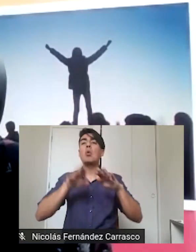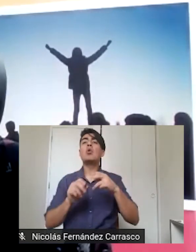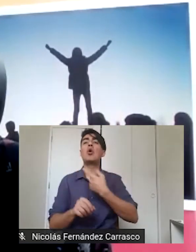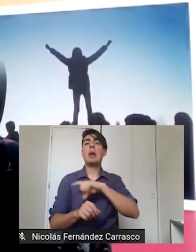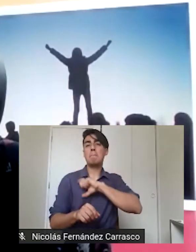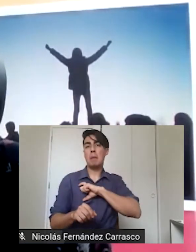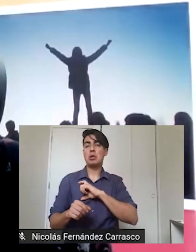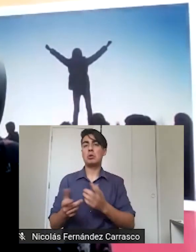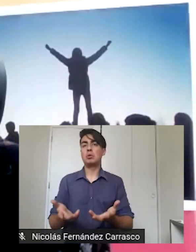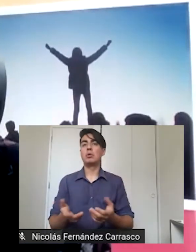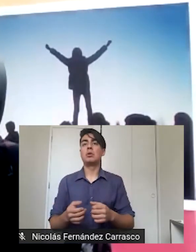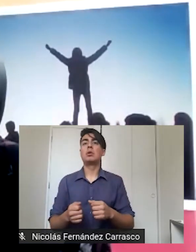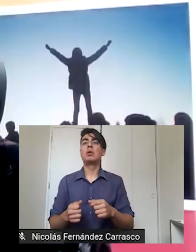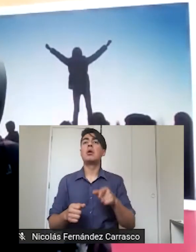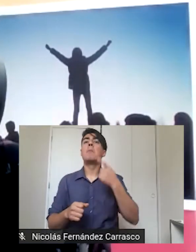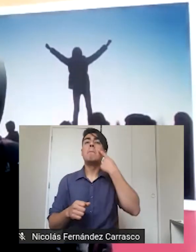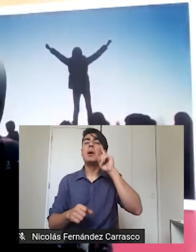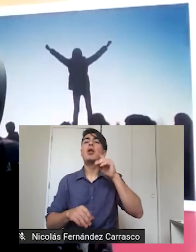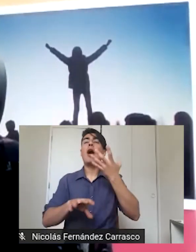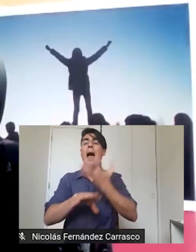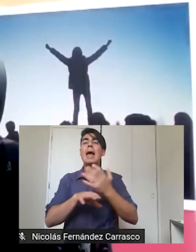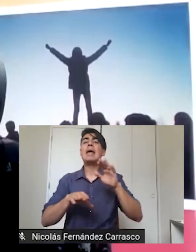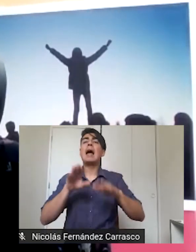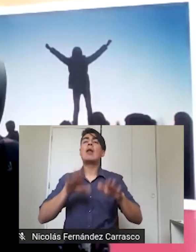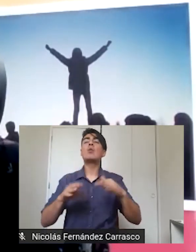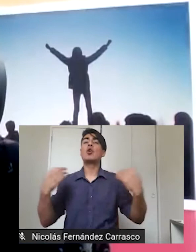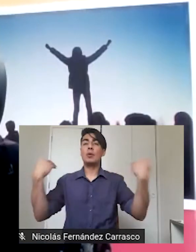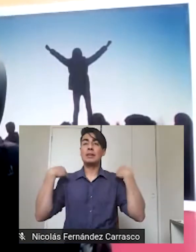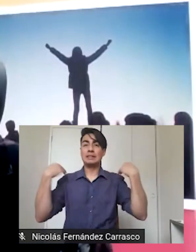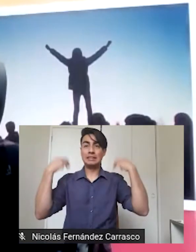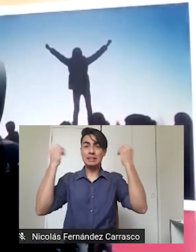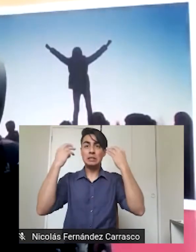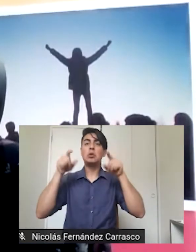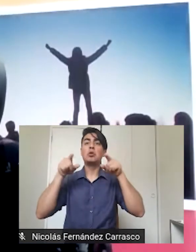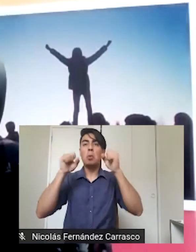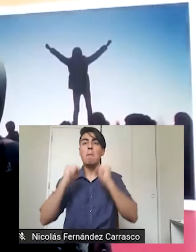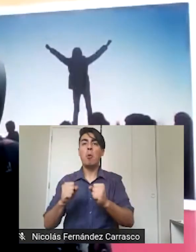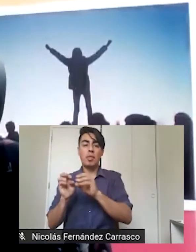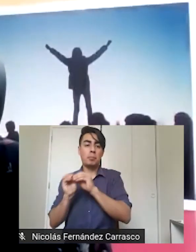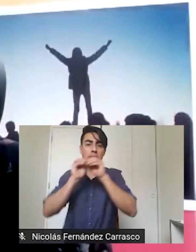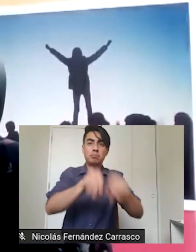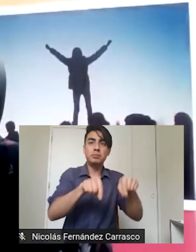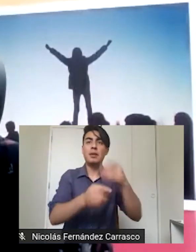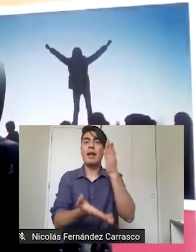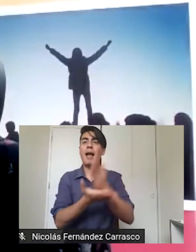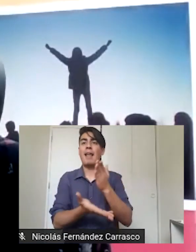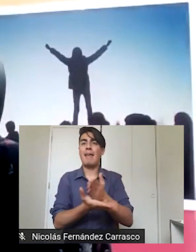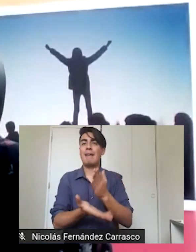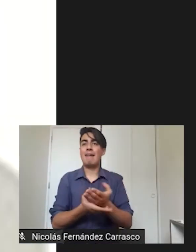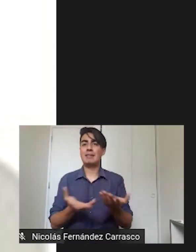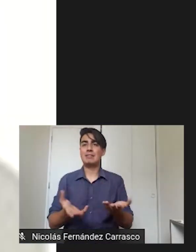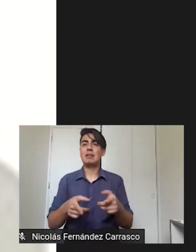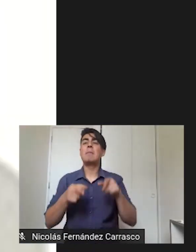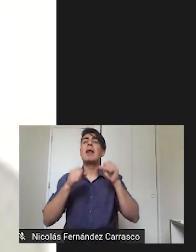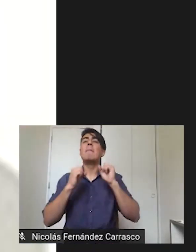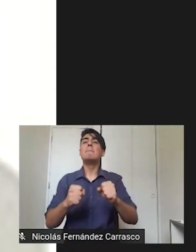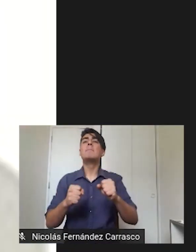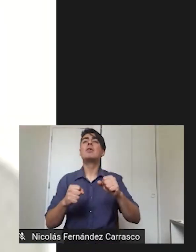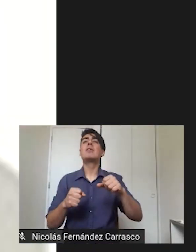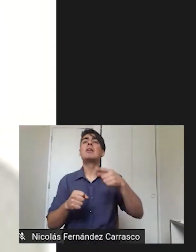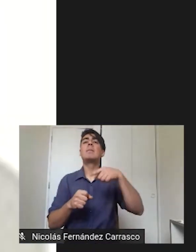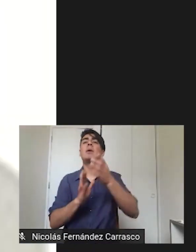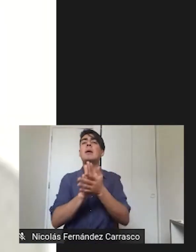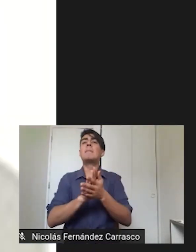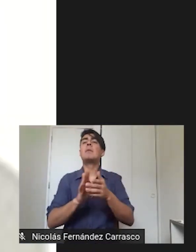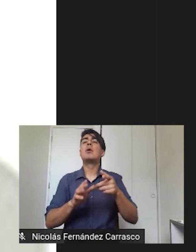útiles para llevar a los padres a reuniones de padres, y eso será una buena... A través